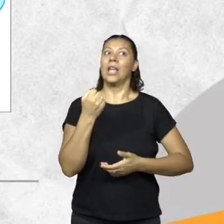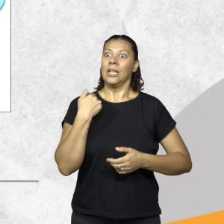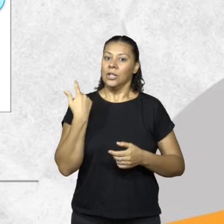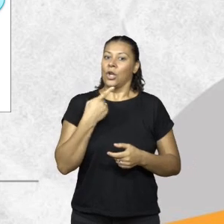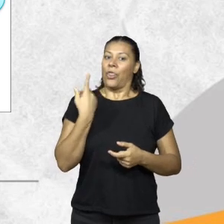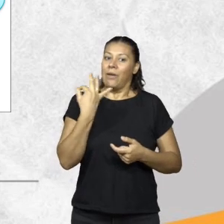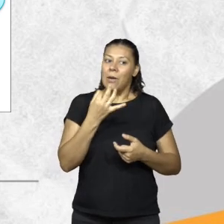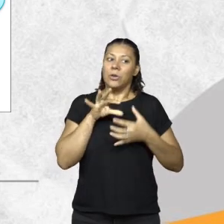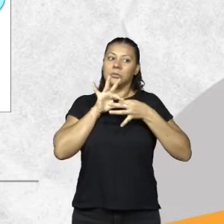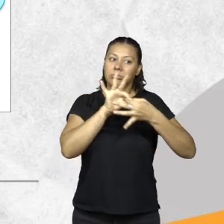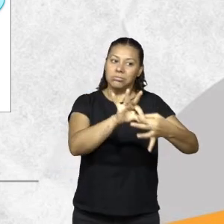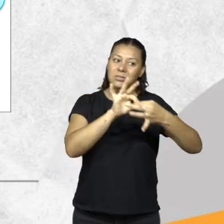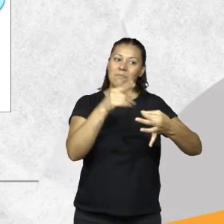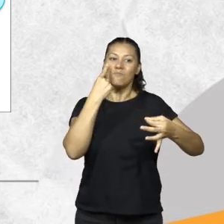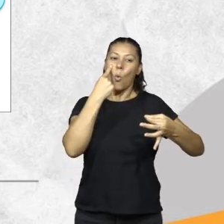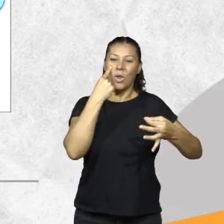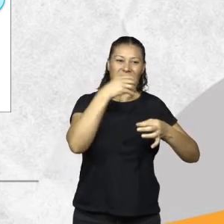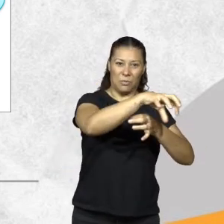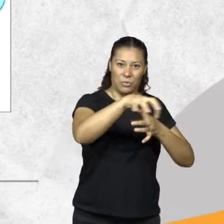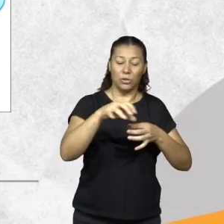con la ciudadanía. Y